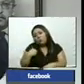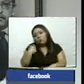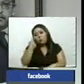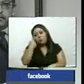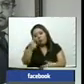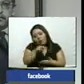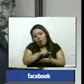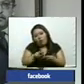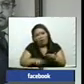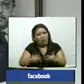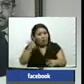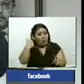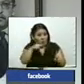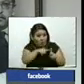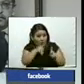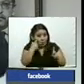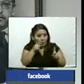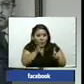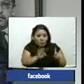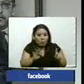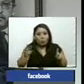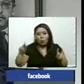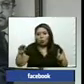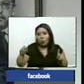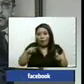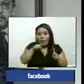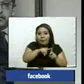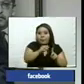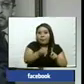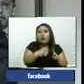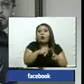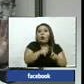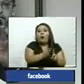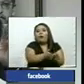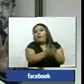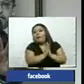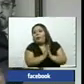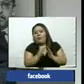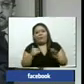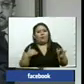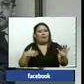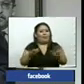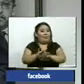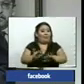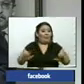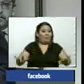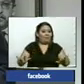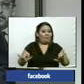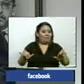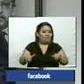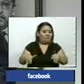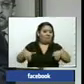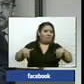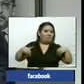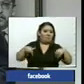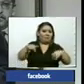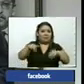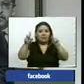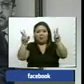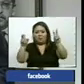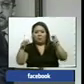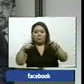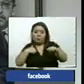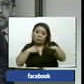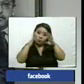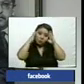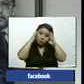que el señor dijo que ellos habían pedido 1 millón de dólares. Yo no voy a meterme más en este tema, estoy